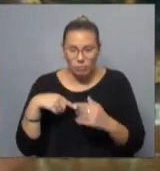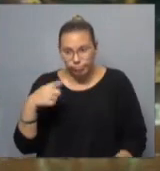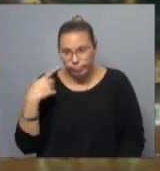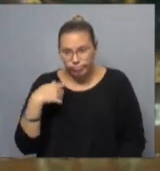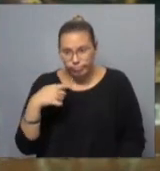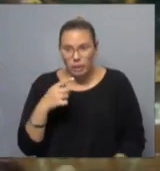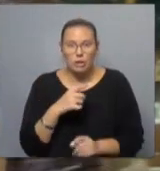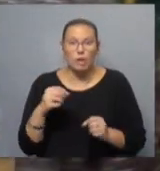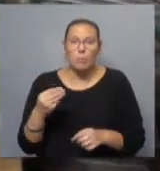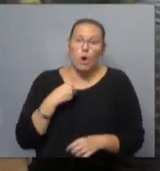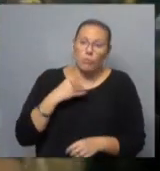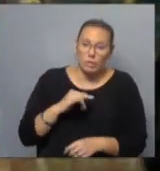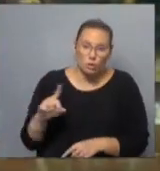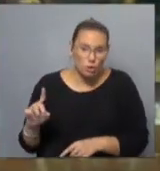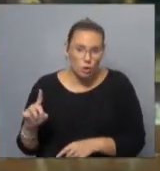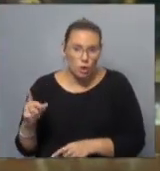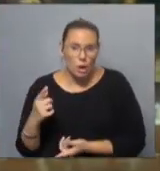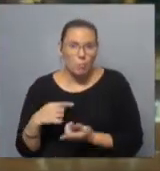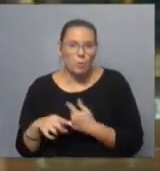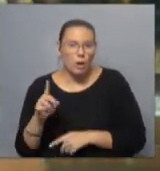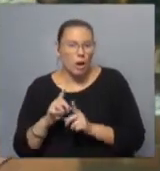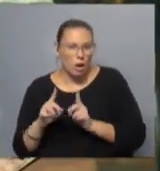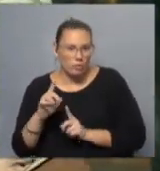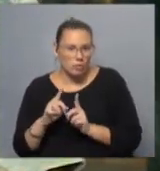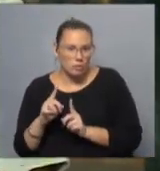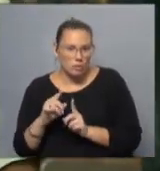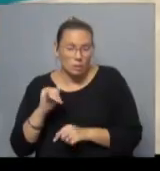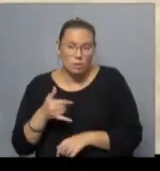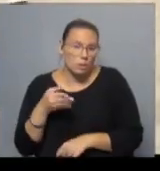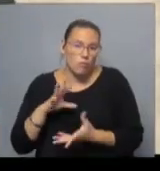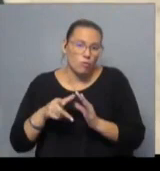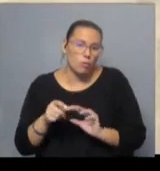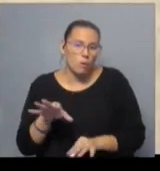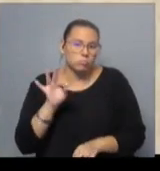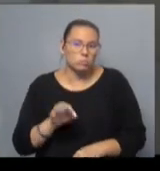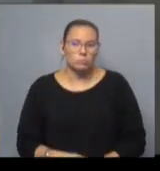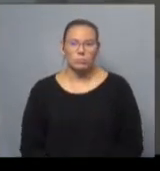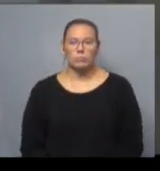que pueden confiar o no, pero me ha pasado muchas veces que es así.